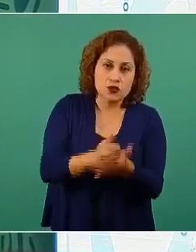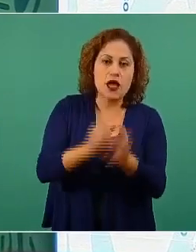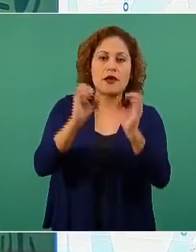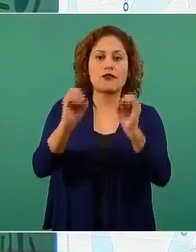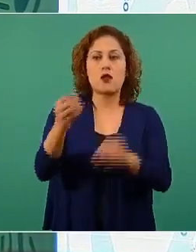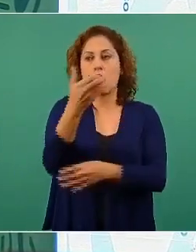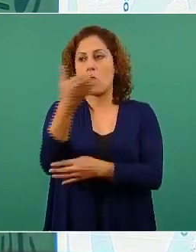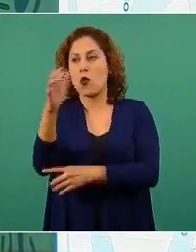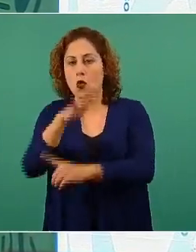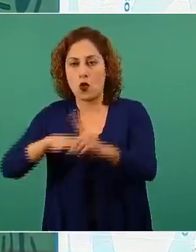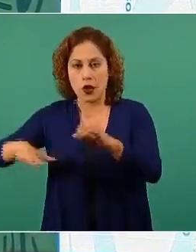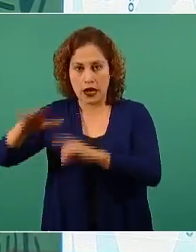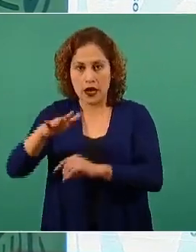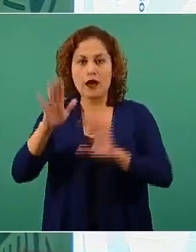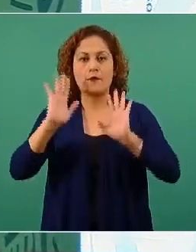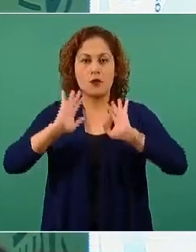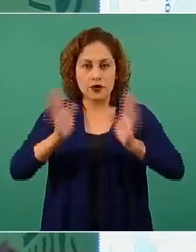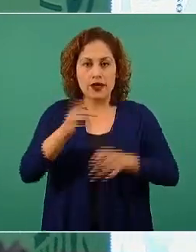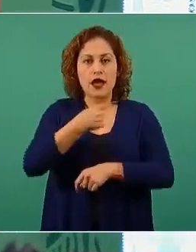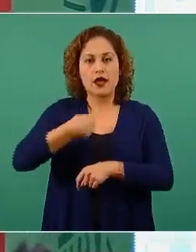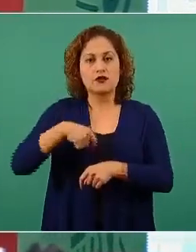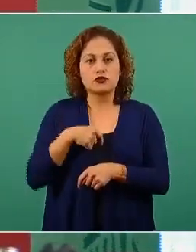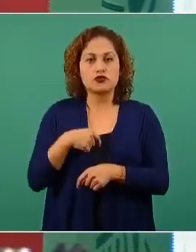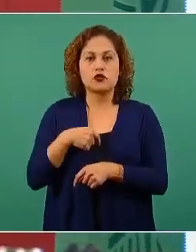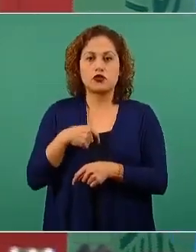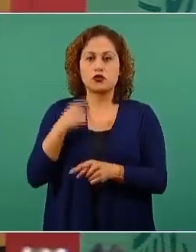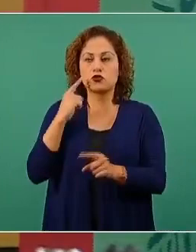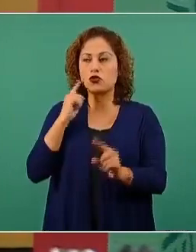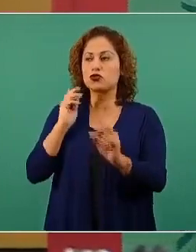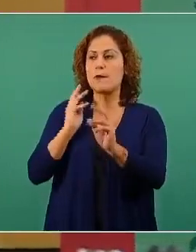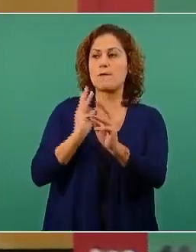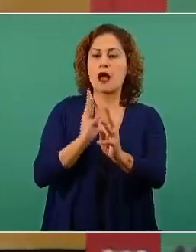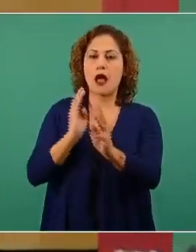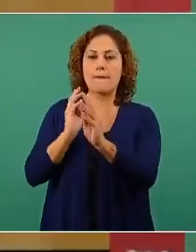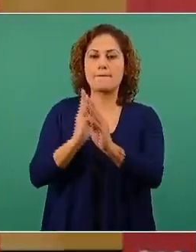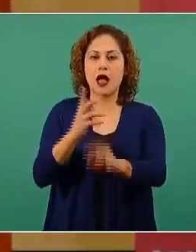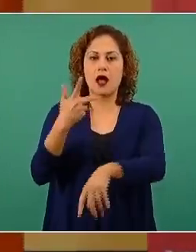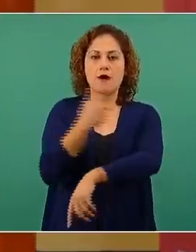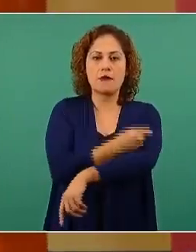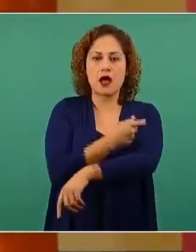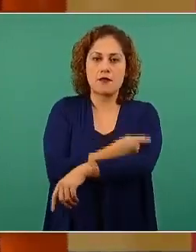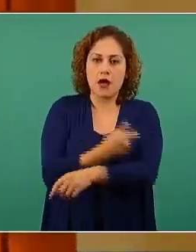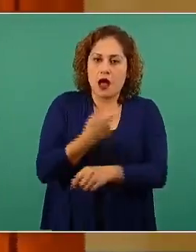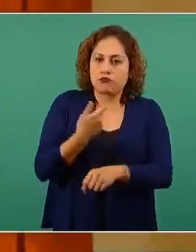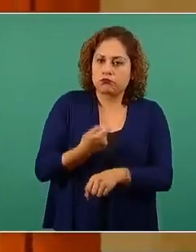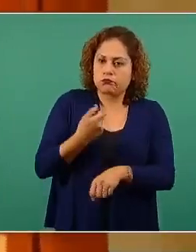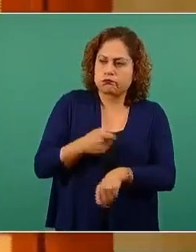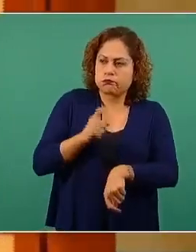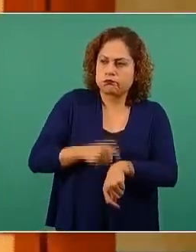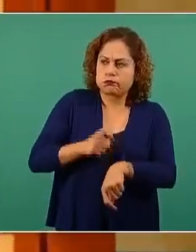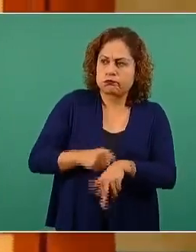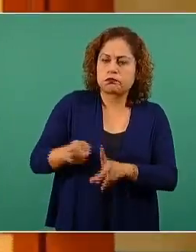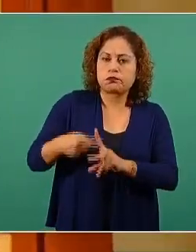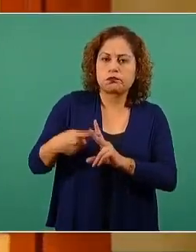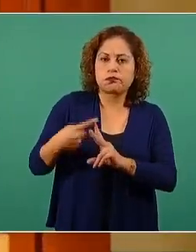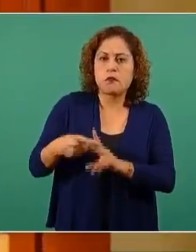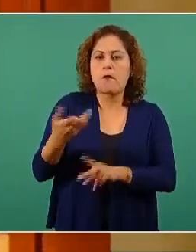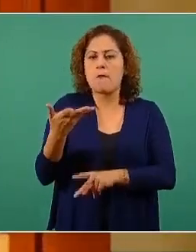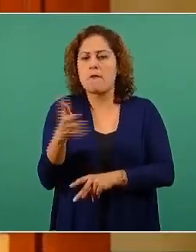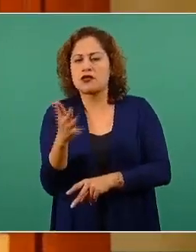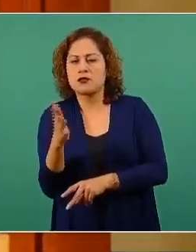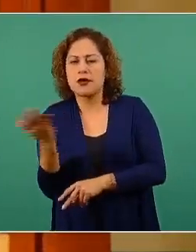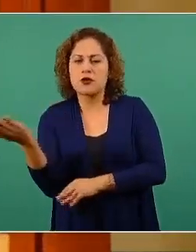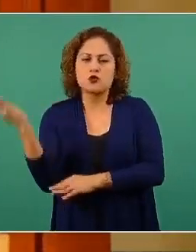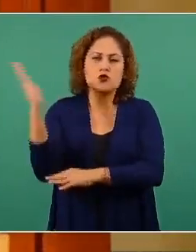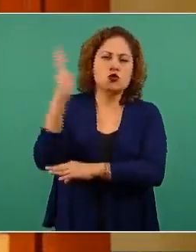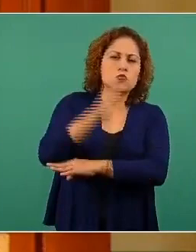lo tenemos estimado. Se requiere que cada célula de vacunación esté vacunando cerca de 150 dosis o